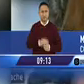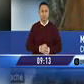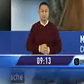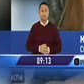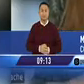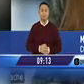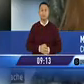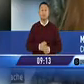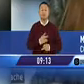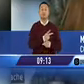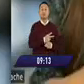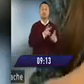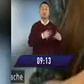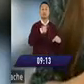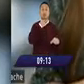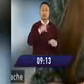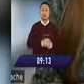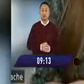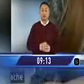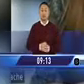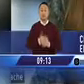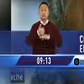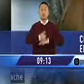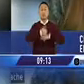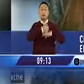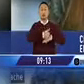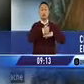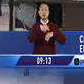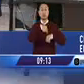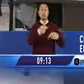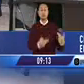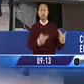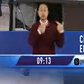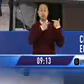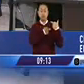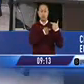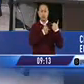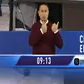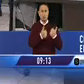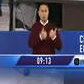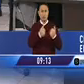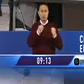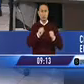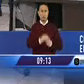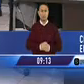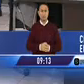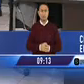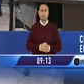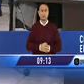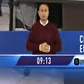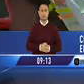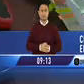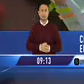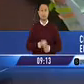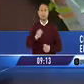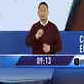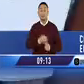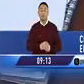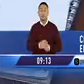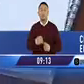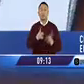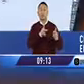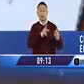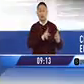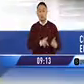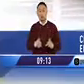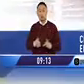Para la consejera, la designación de autoridades es una tarea que se lo han tomado con alta responsabilidad. Es así que dentro de la